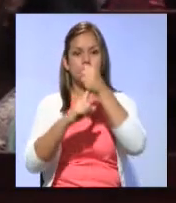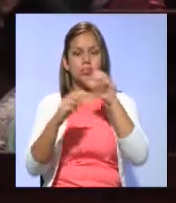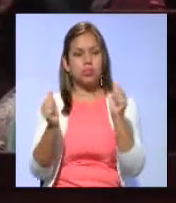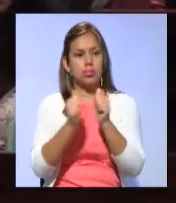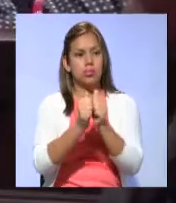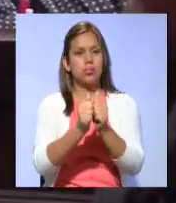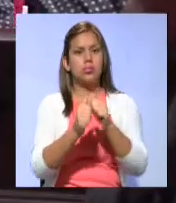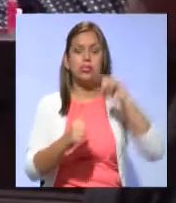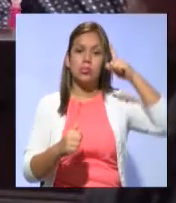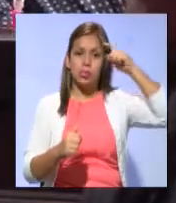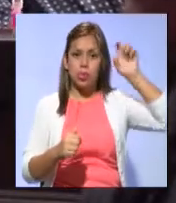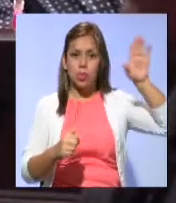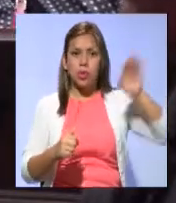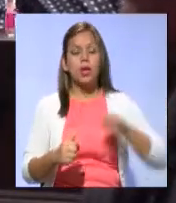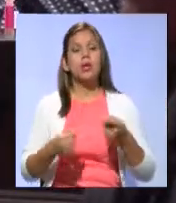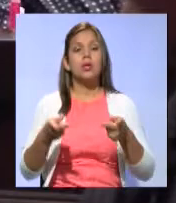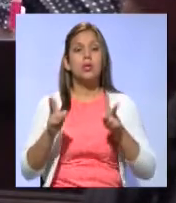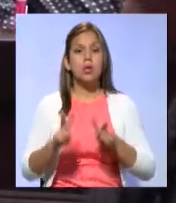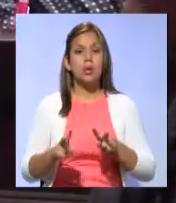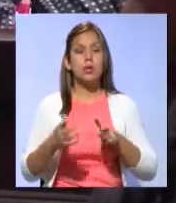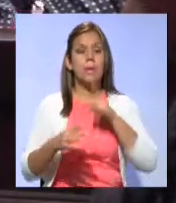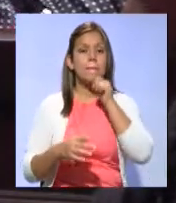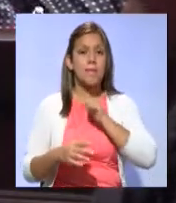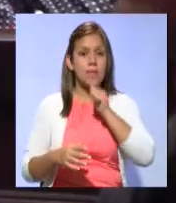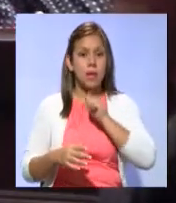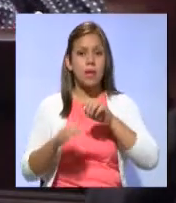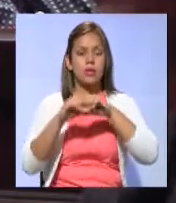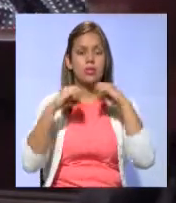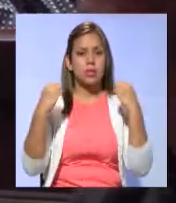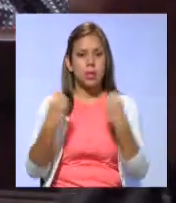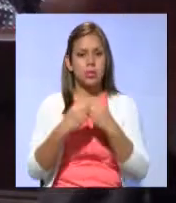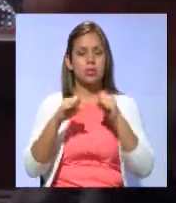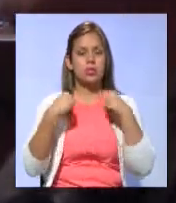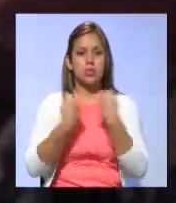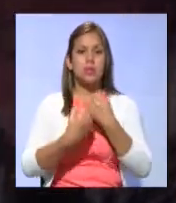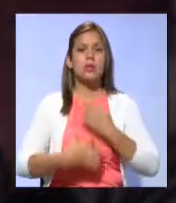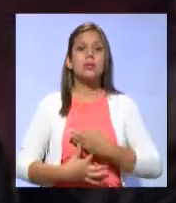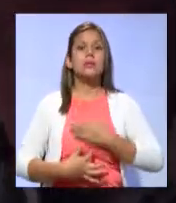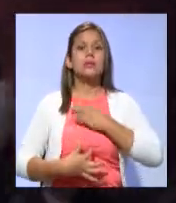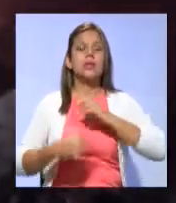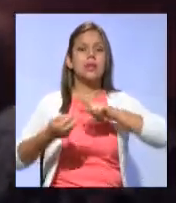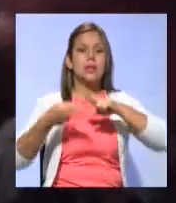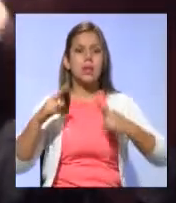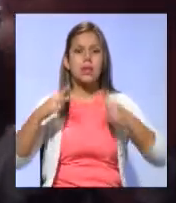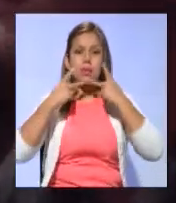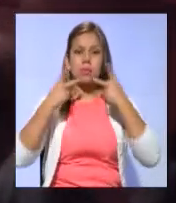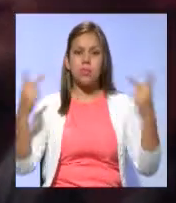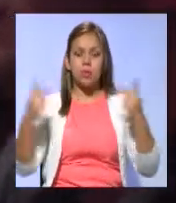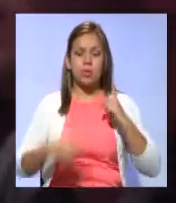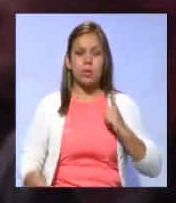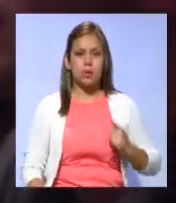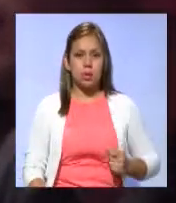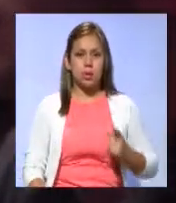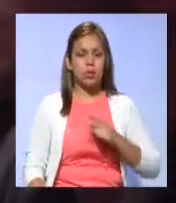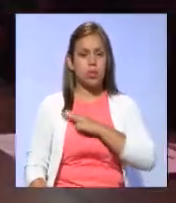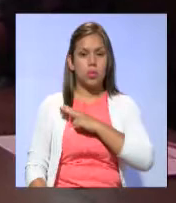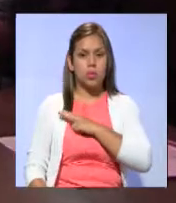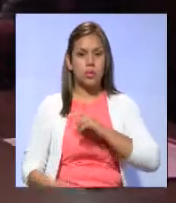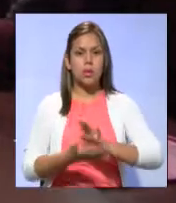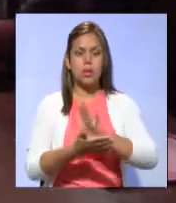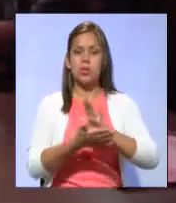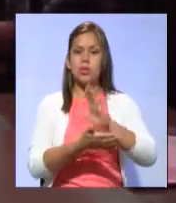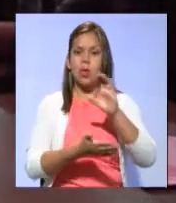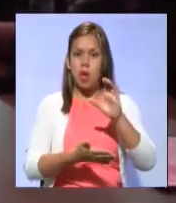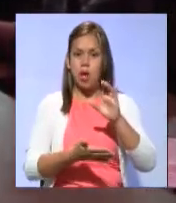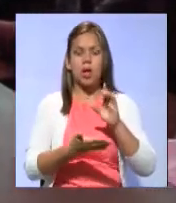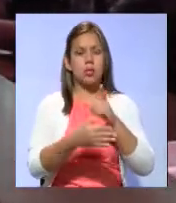entre el Estado, entidades públicas, privadas, organizaciones de la sociedad civil, la red pública y privada de salud, universidades, colegios,